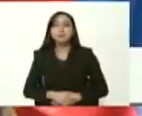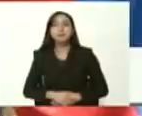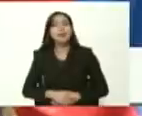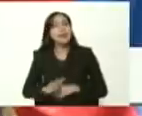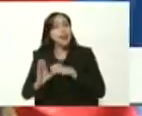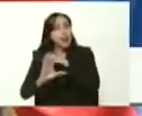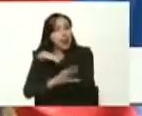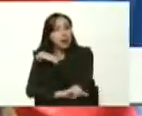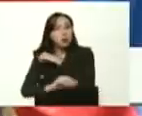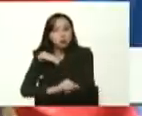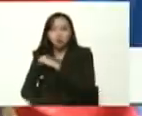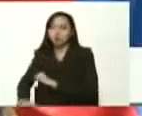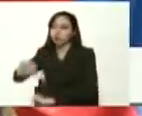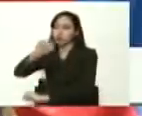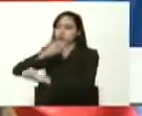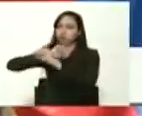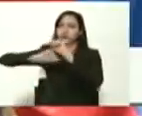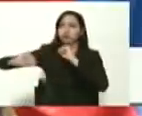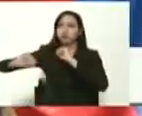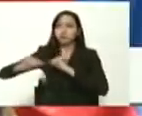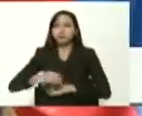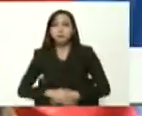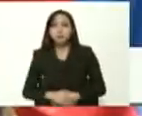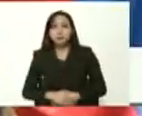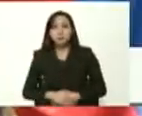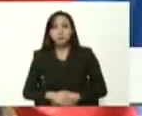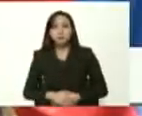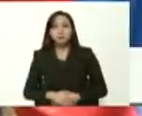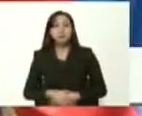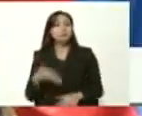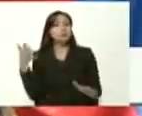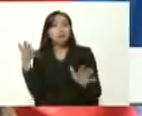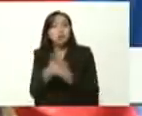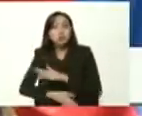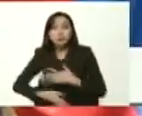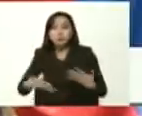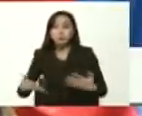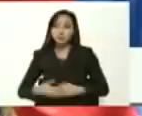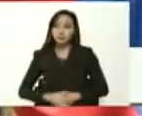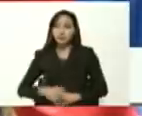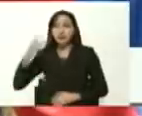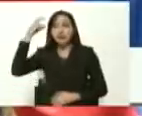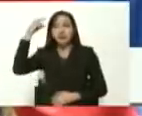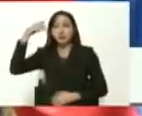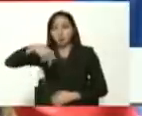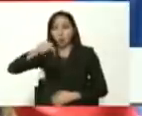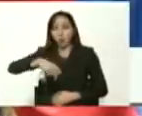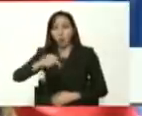corrupción. En este sentido, el día de hoy